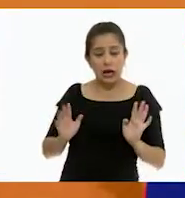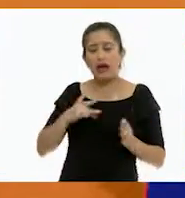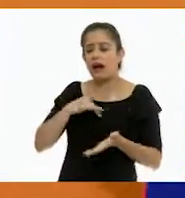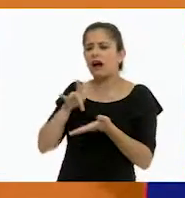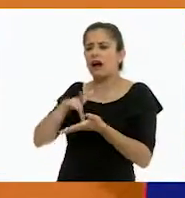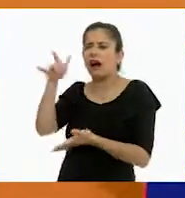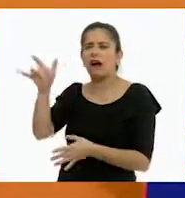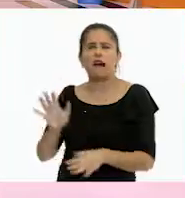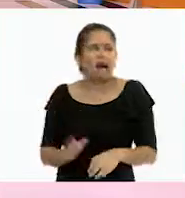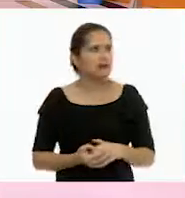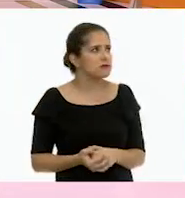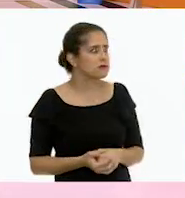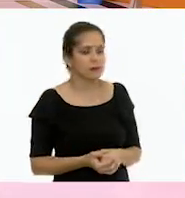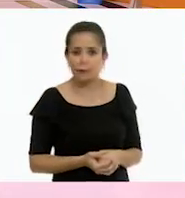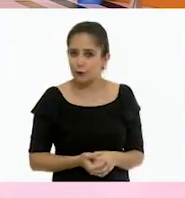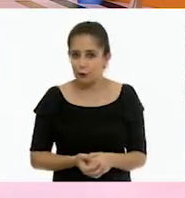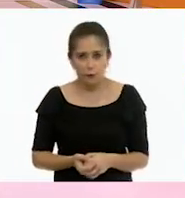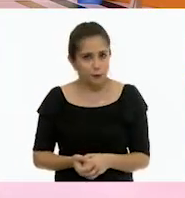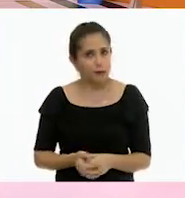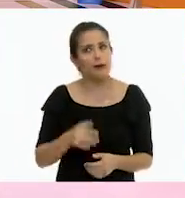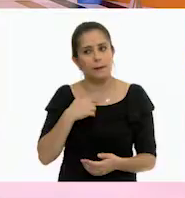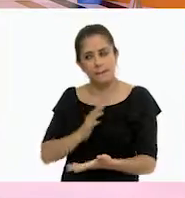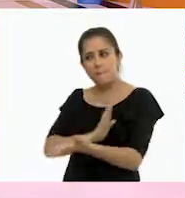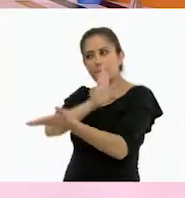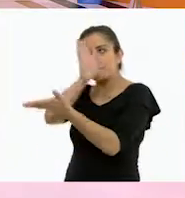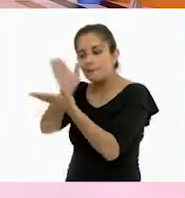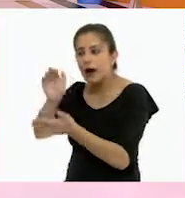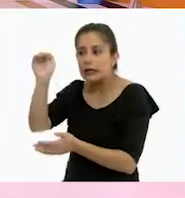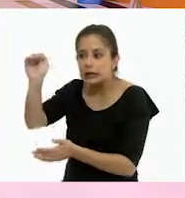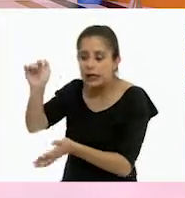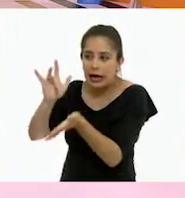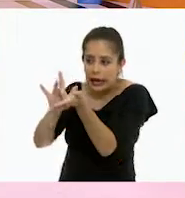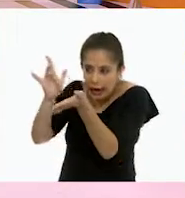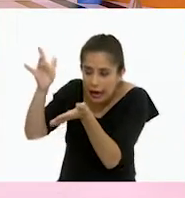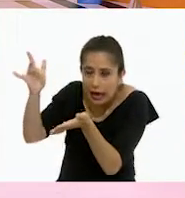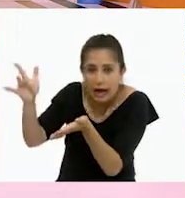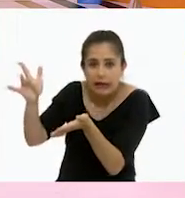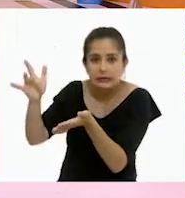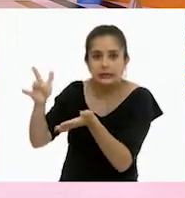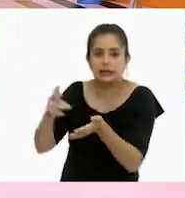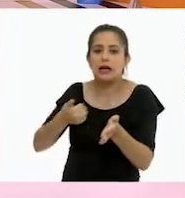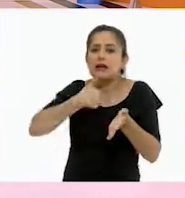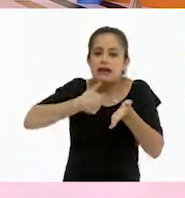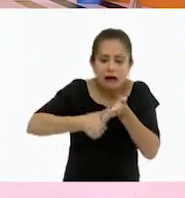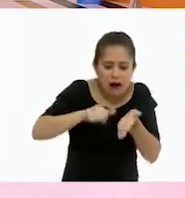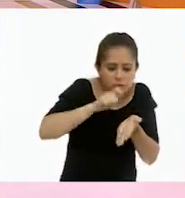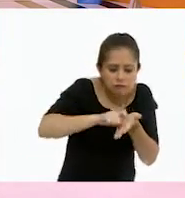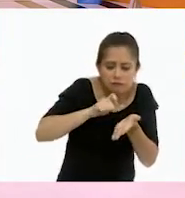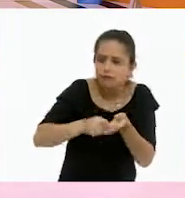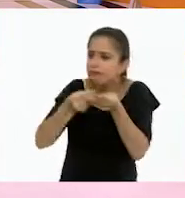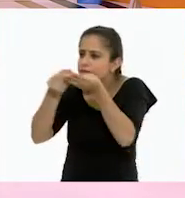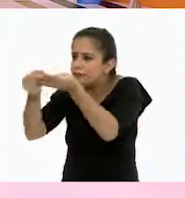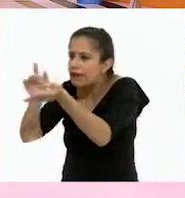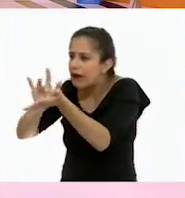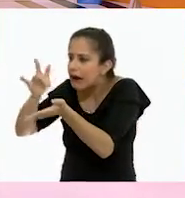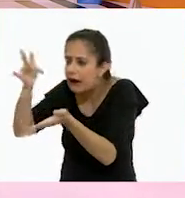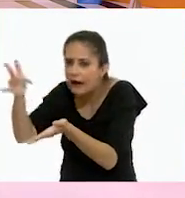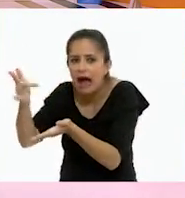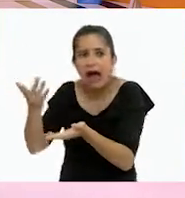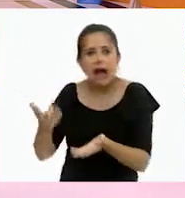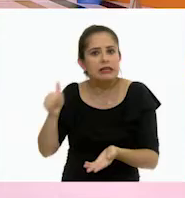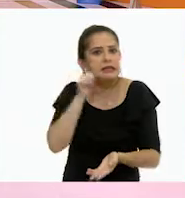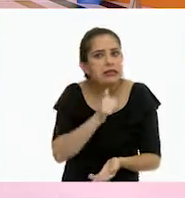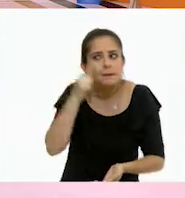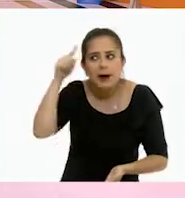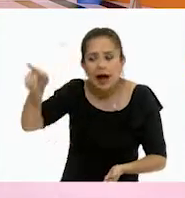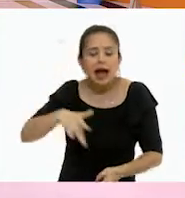ya. No, tenemos que irles a decir. Darles las gracias. Por una cartita o algo, una cosa de ese tipo para que